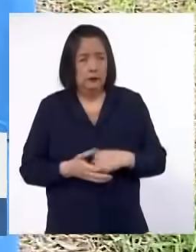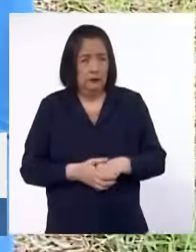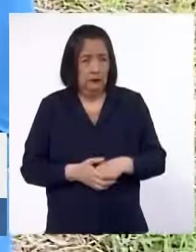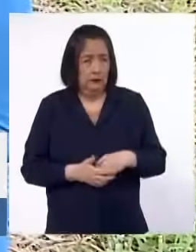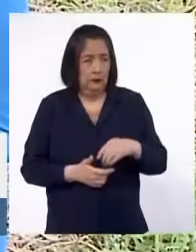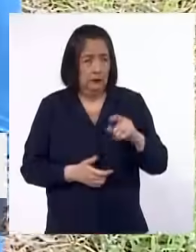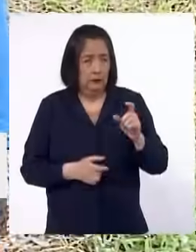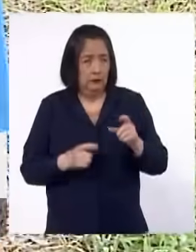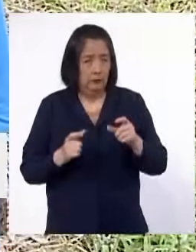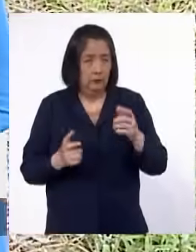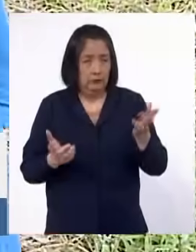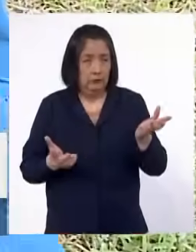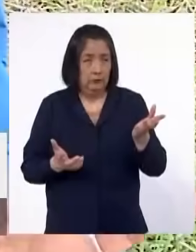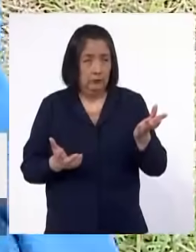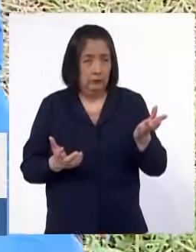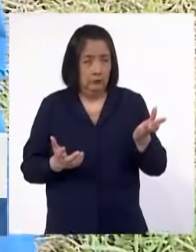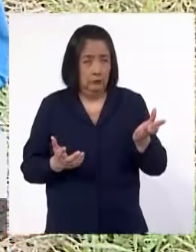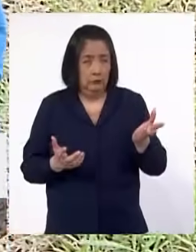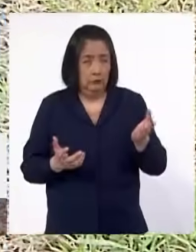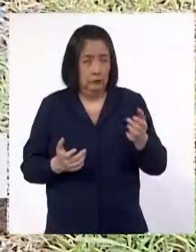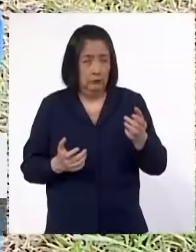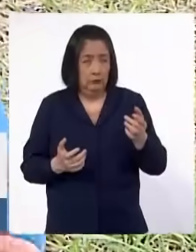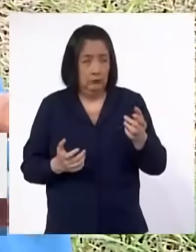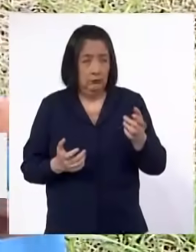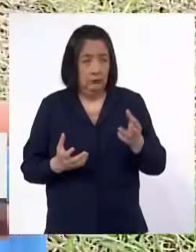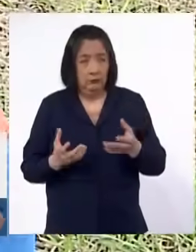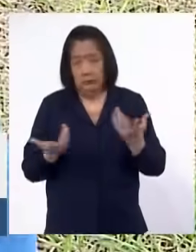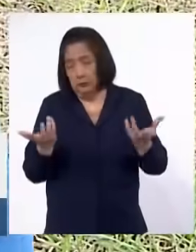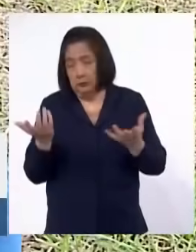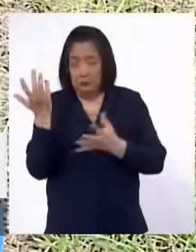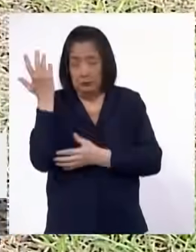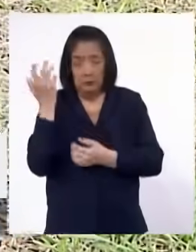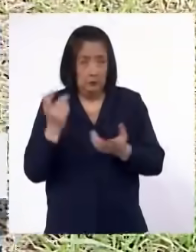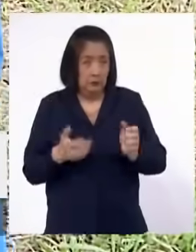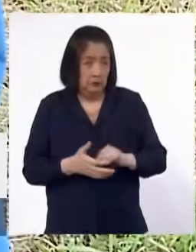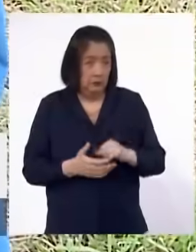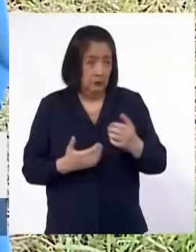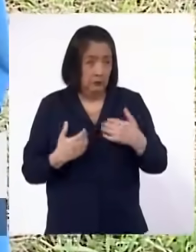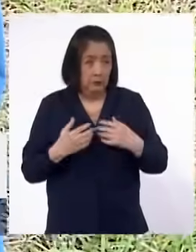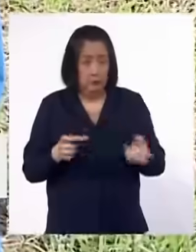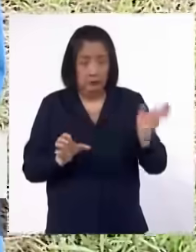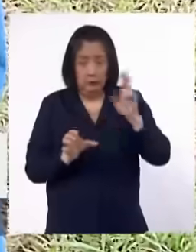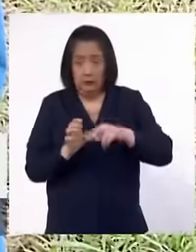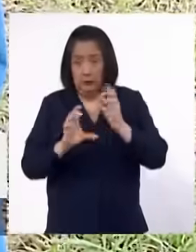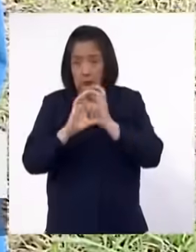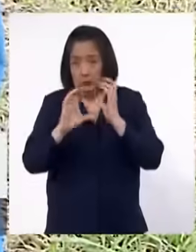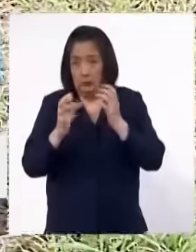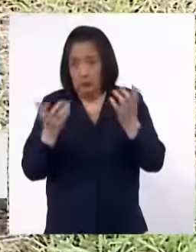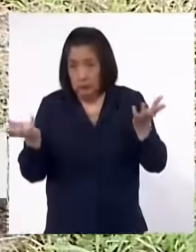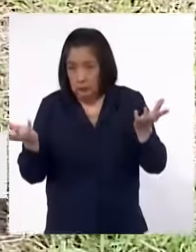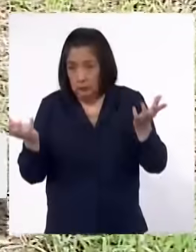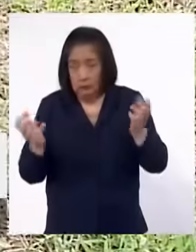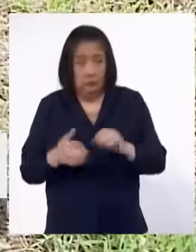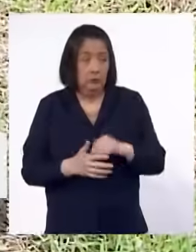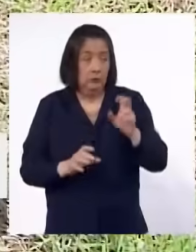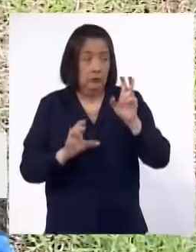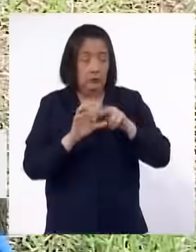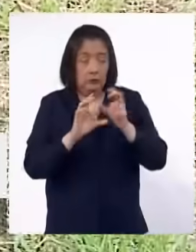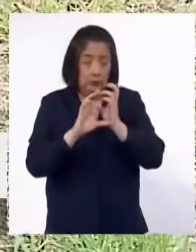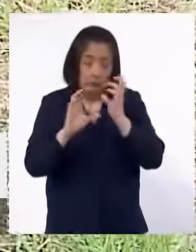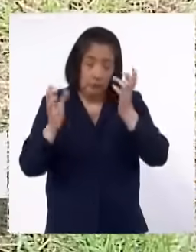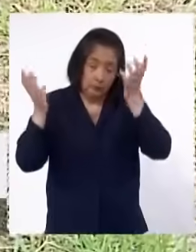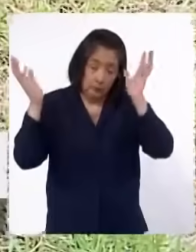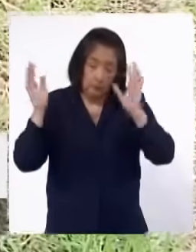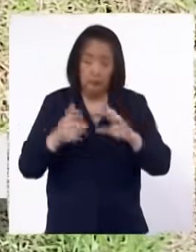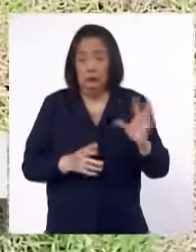gente, y lógico, como somos... gente media pobre, tenemos que subir a los micros. Y en los micros todo el, y ahí